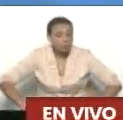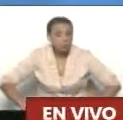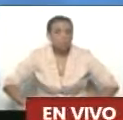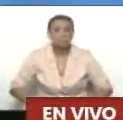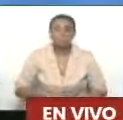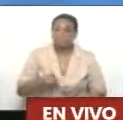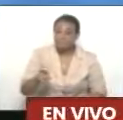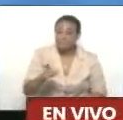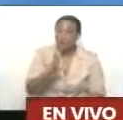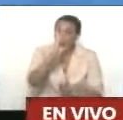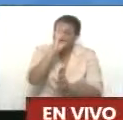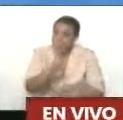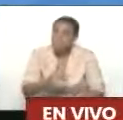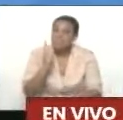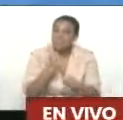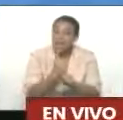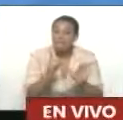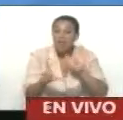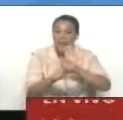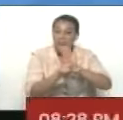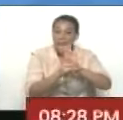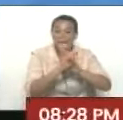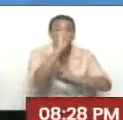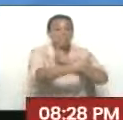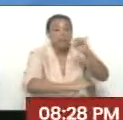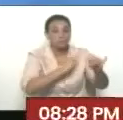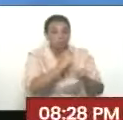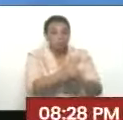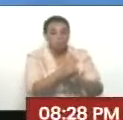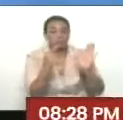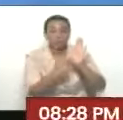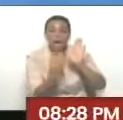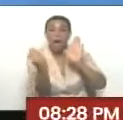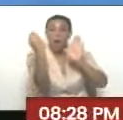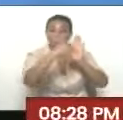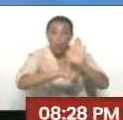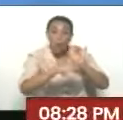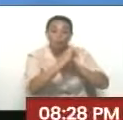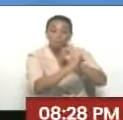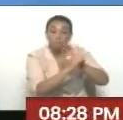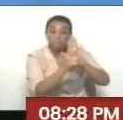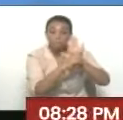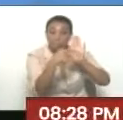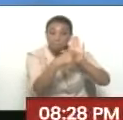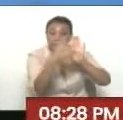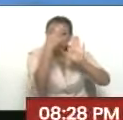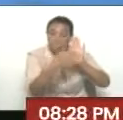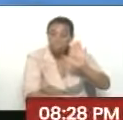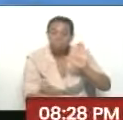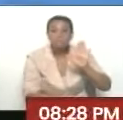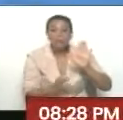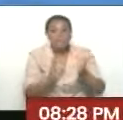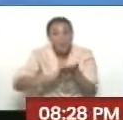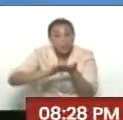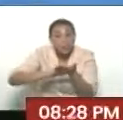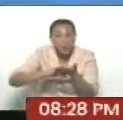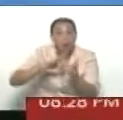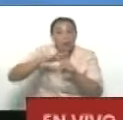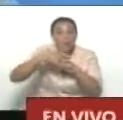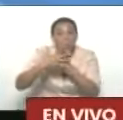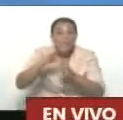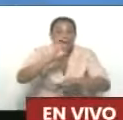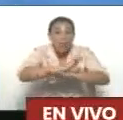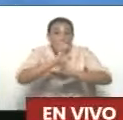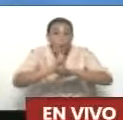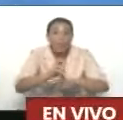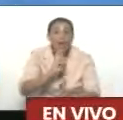Es lo que corresponde de acuerdo a la ley, de acuerdo a la ley internacional. Para resolver este asunto, Ecuador tiene